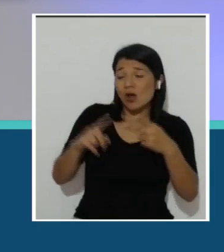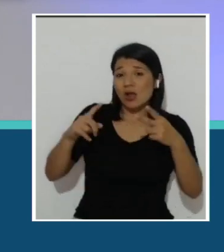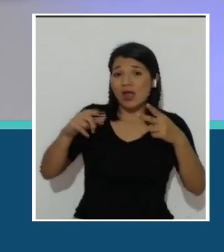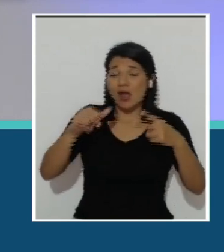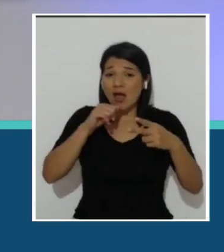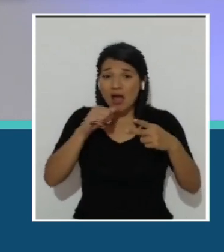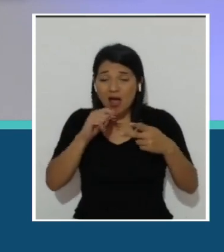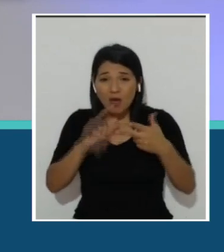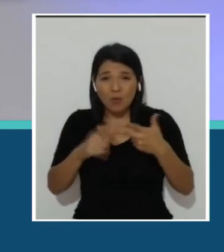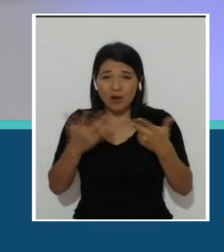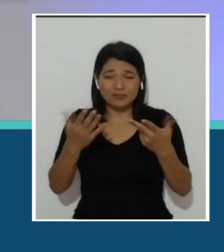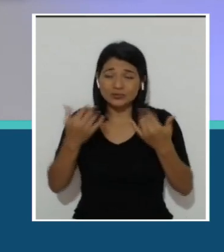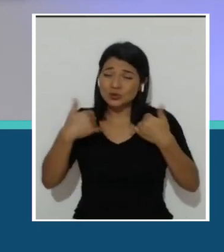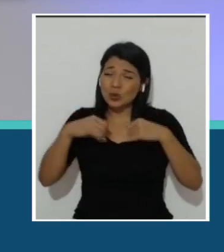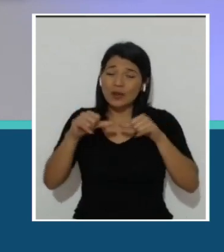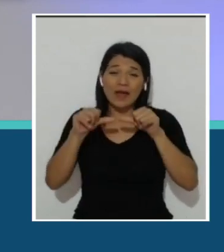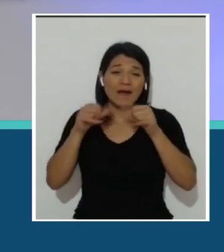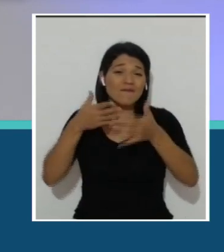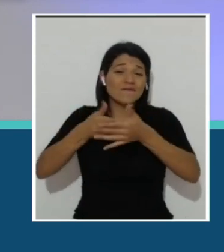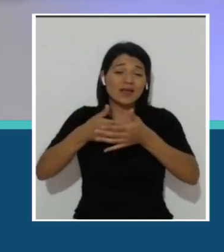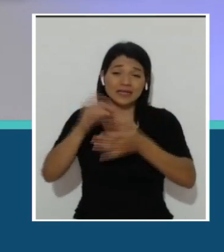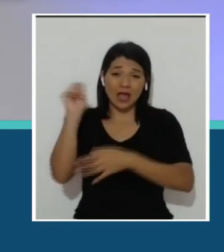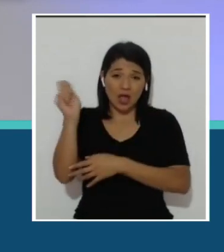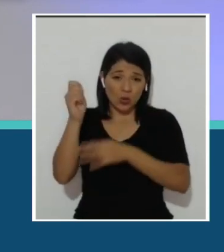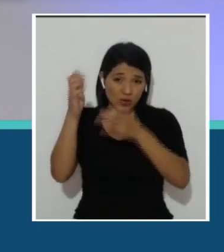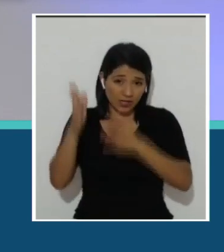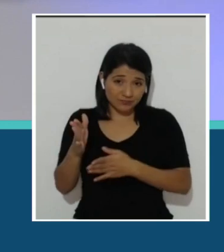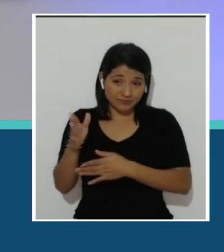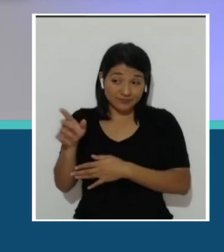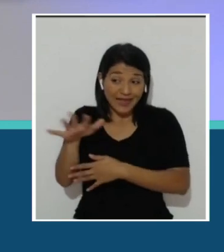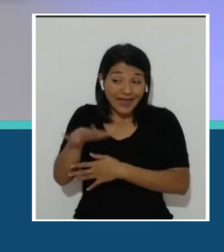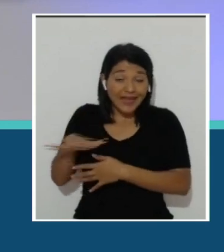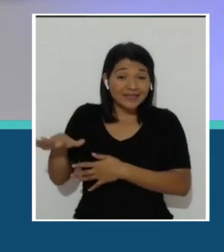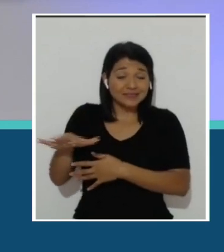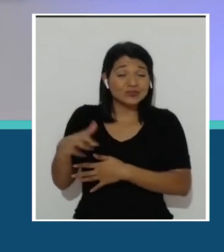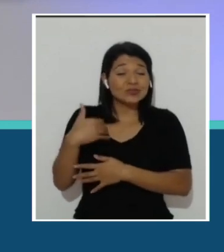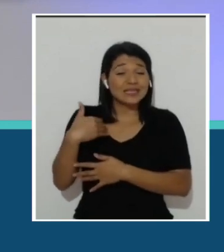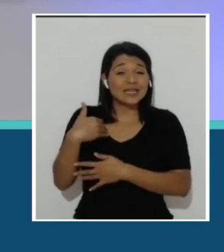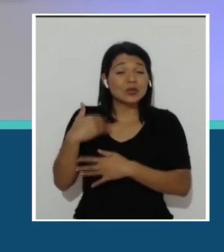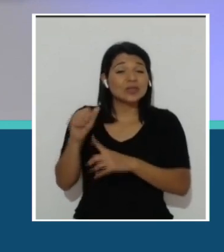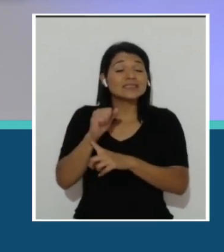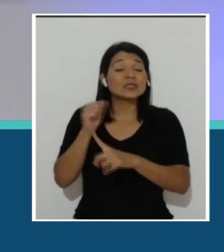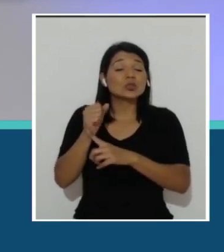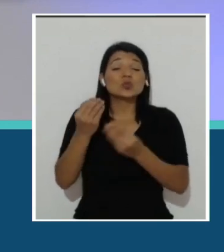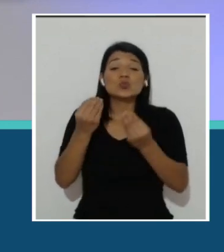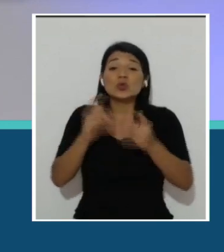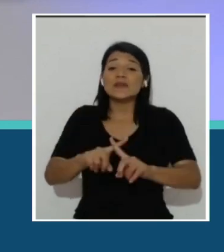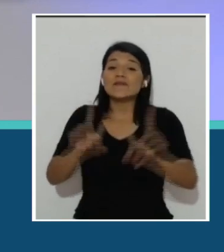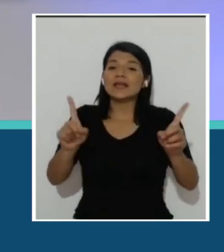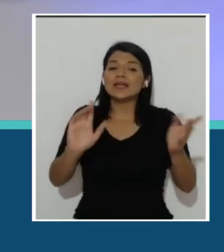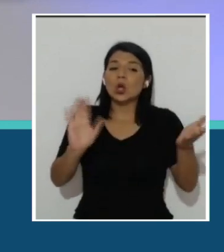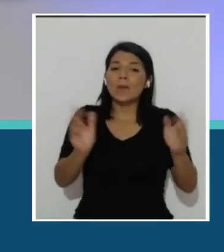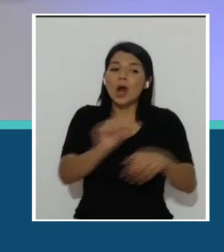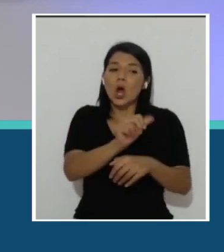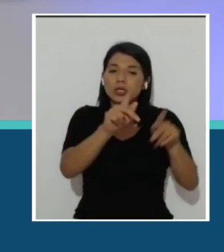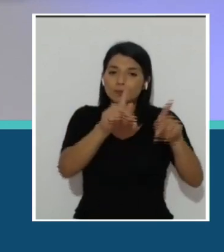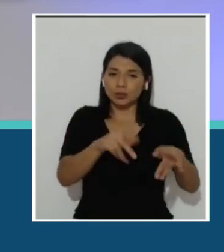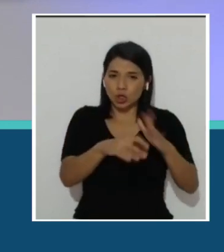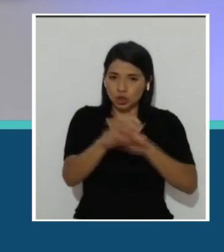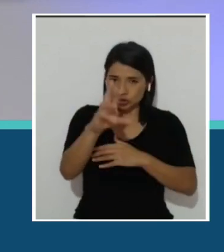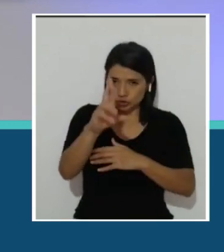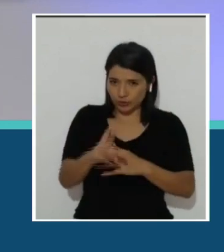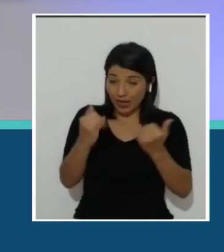una realidad muy distinta al resto del territorio nacional. Los detalles se los presentamos en el siguiente reportaje de la periodista